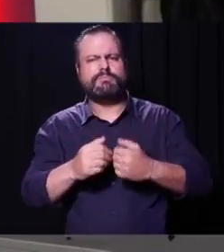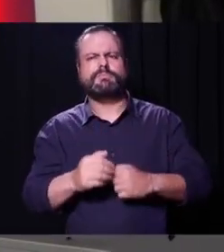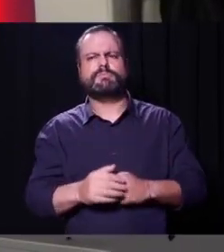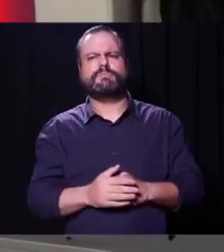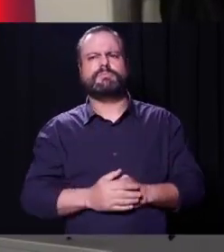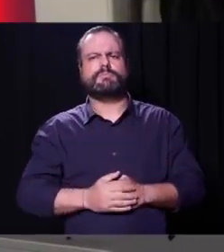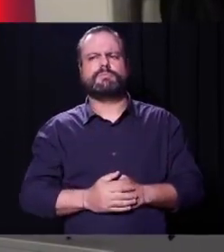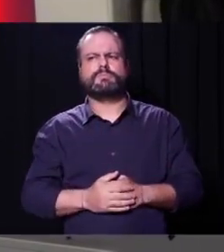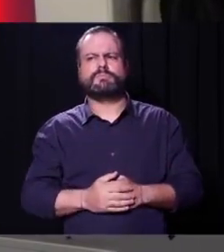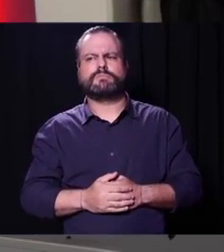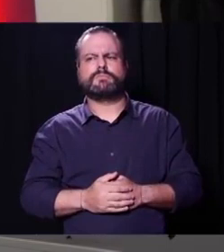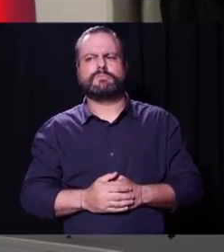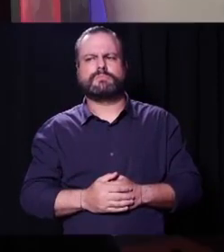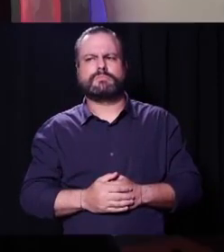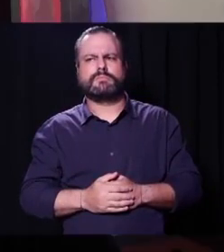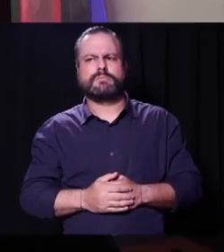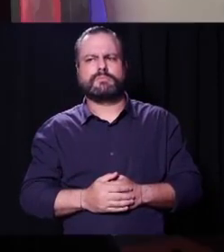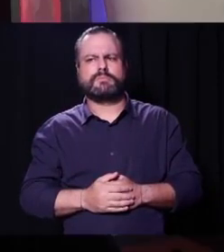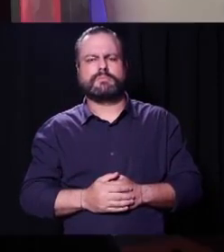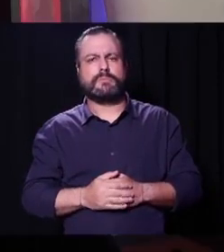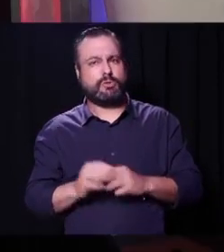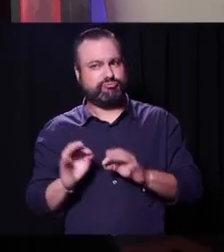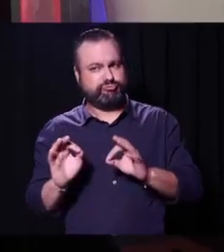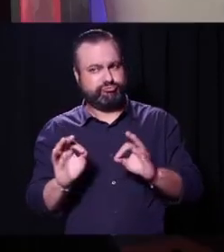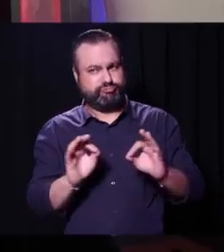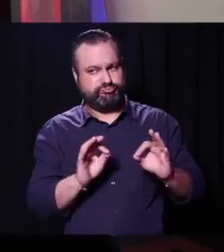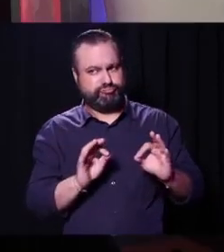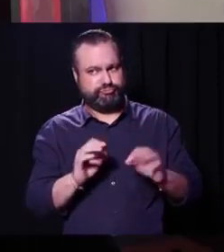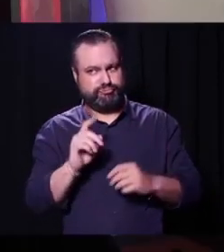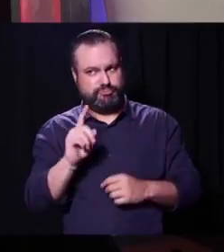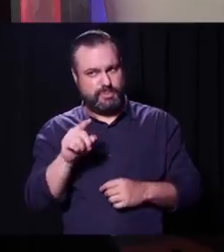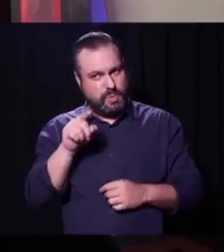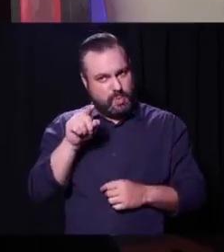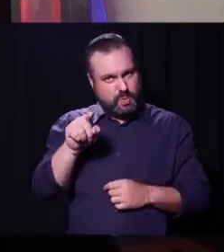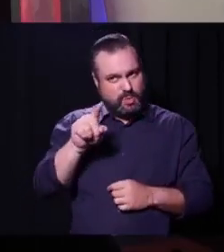Mira, esa es una buena pregunta. Primero, el tema